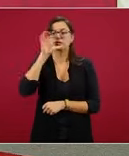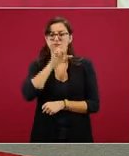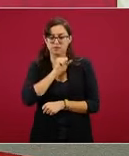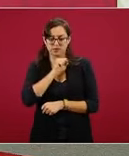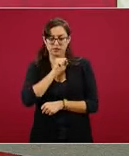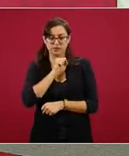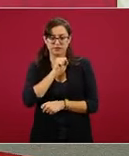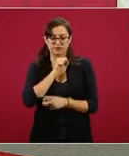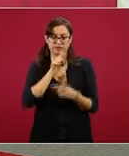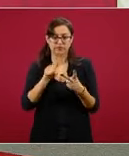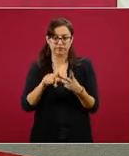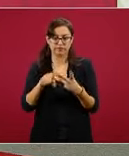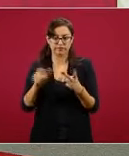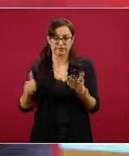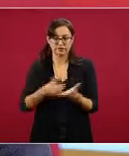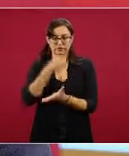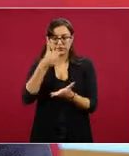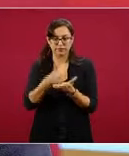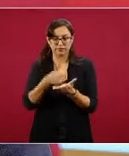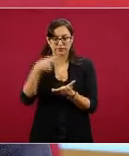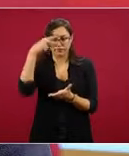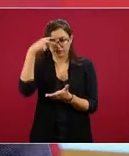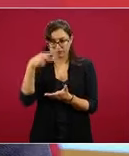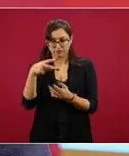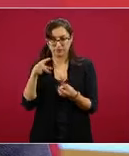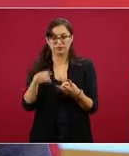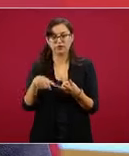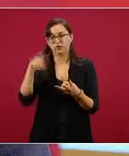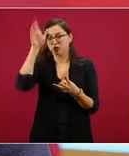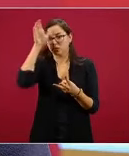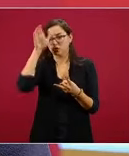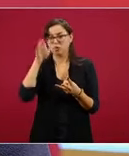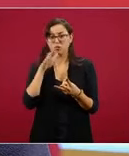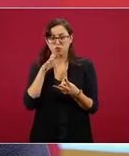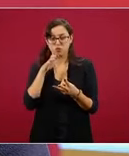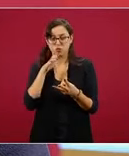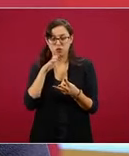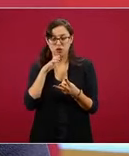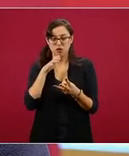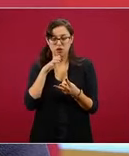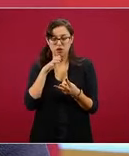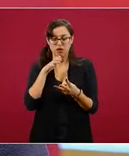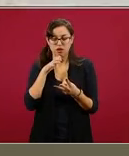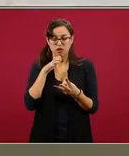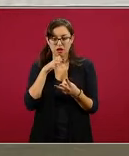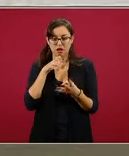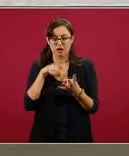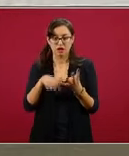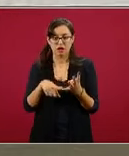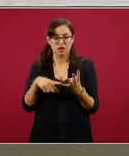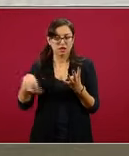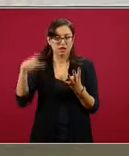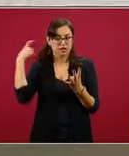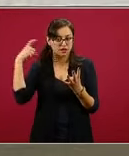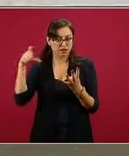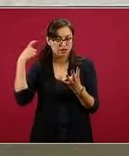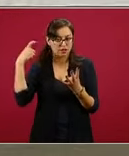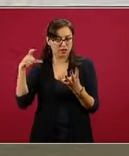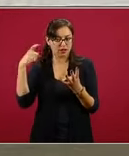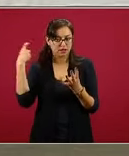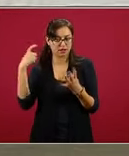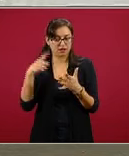decíamos a la Ciudad de México, teníamos a Coahuila y teníamos a Querétaro